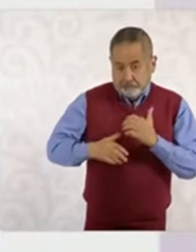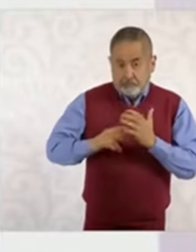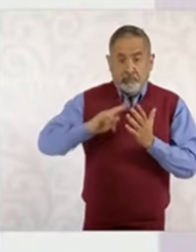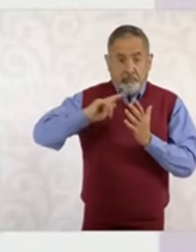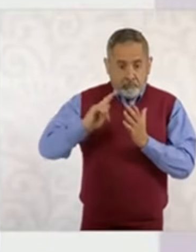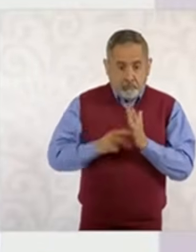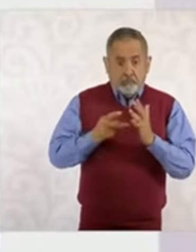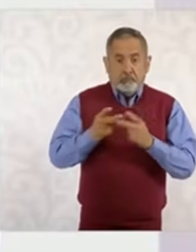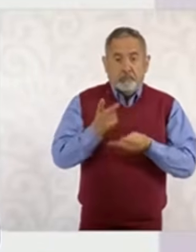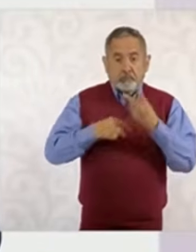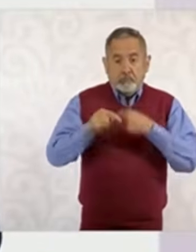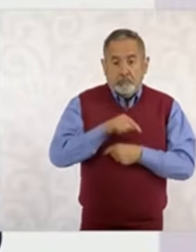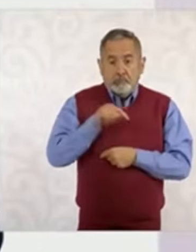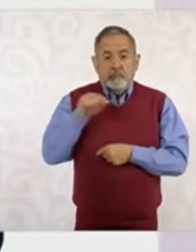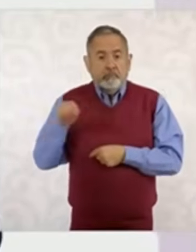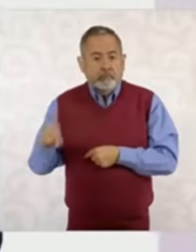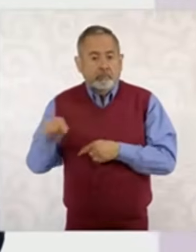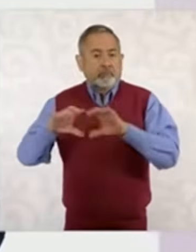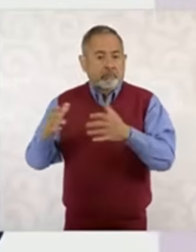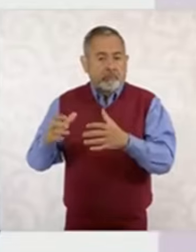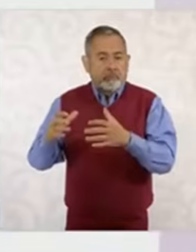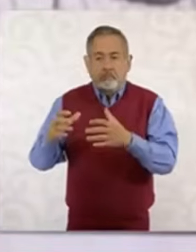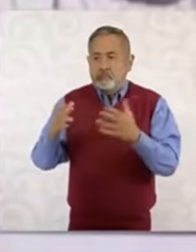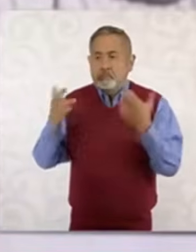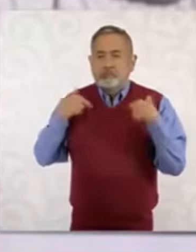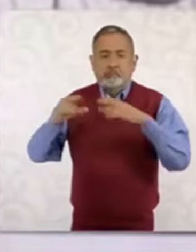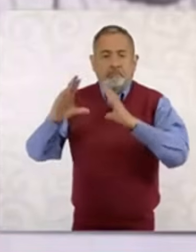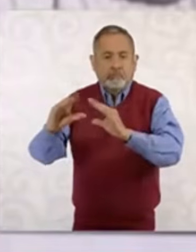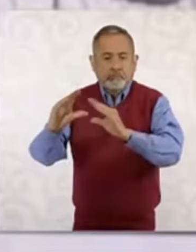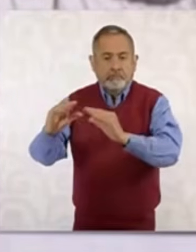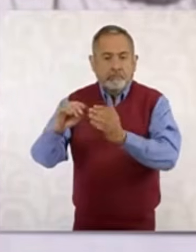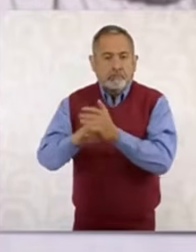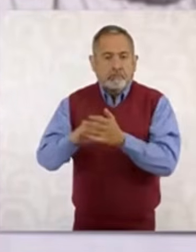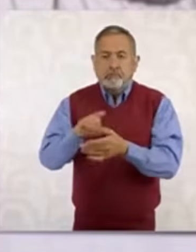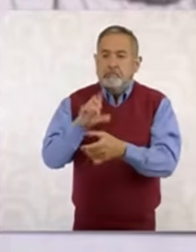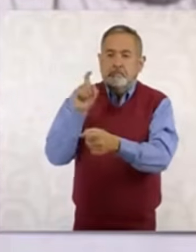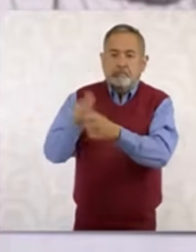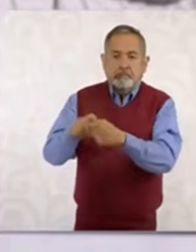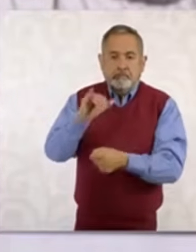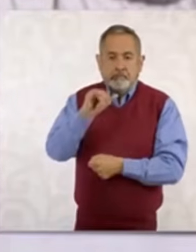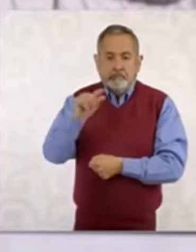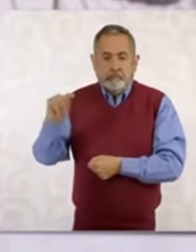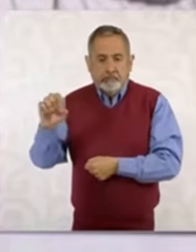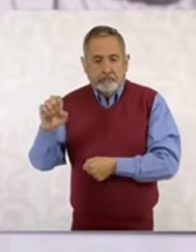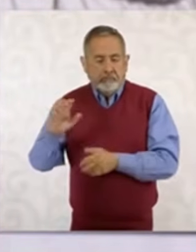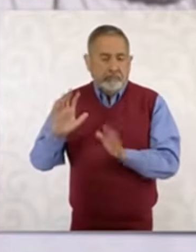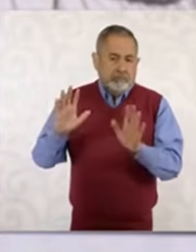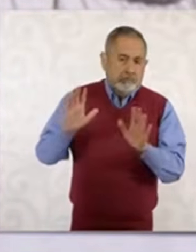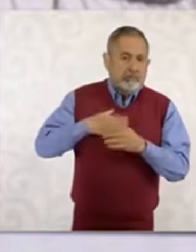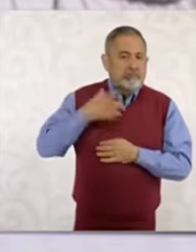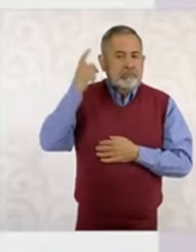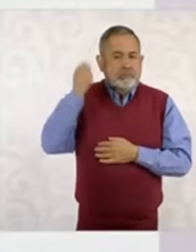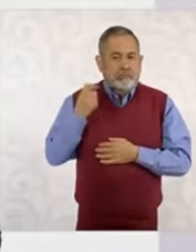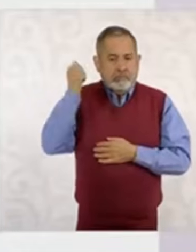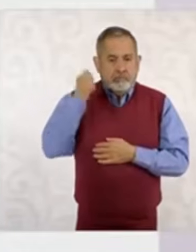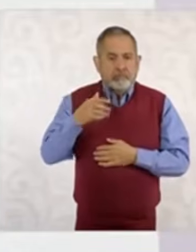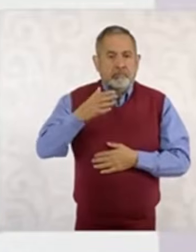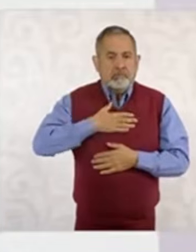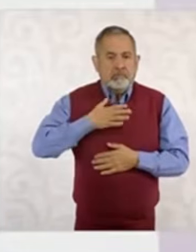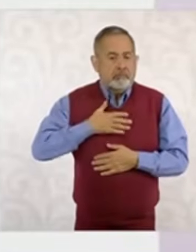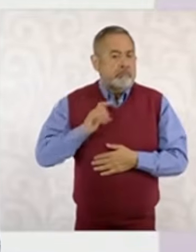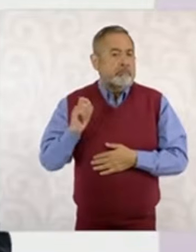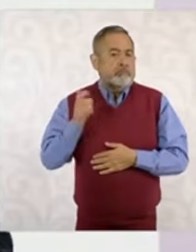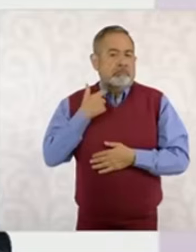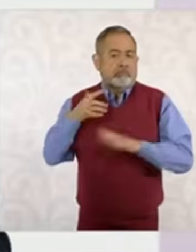a una entidad académica, por ejemplo, que tenga ISSSTE, pues me jubilaré con el monto de mi